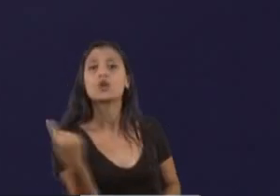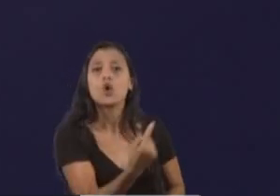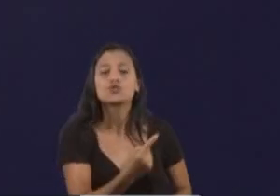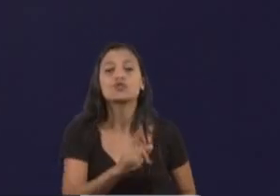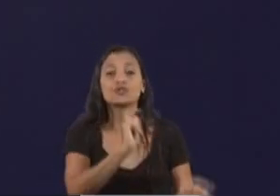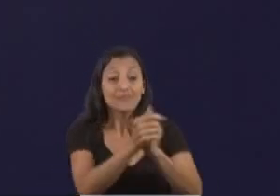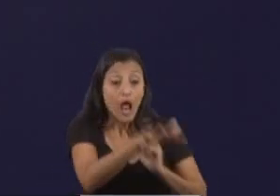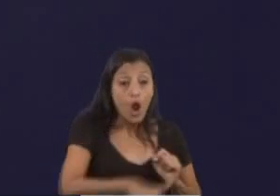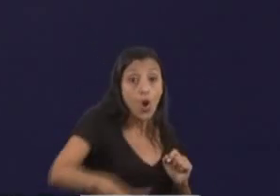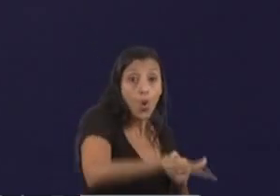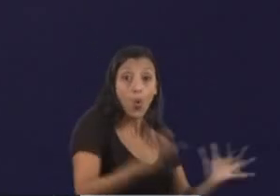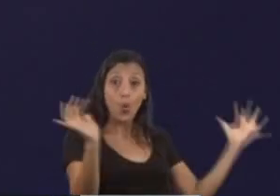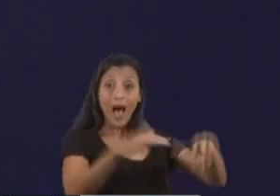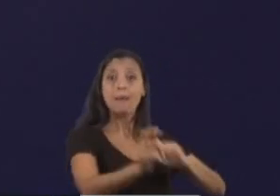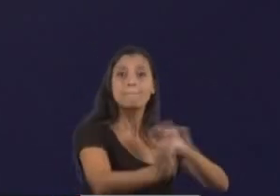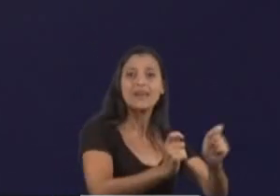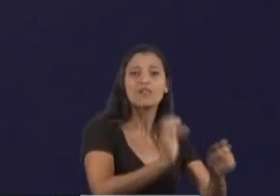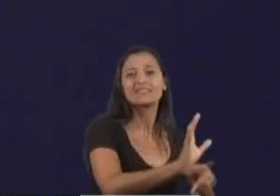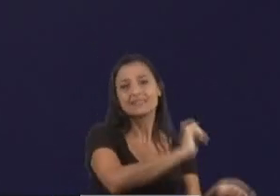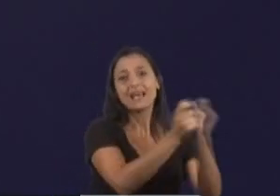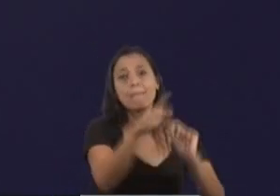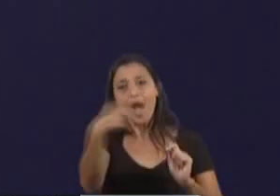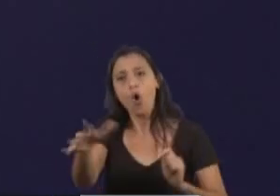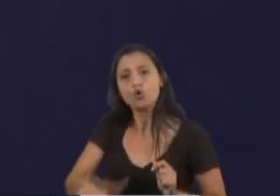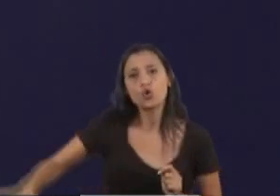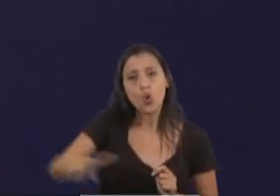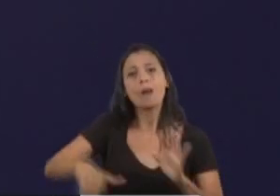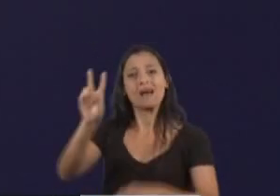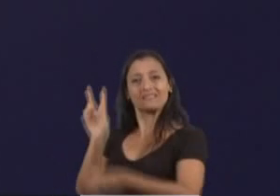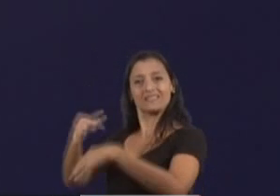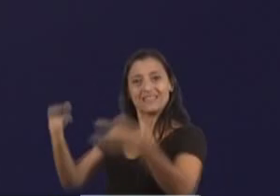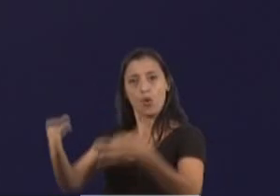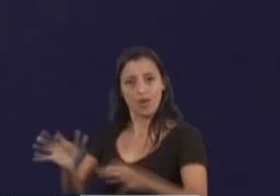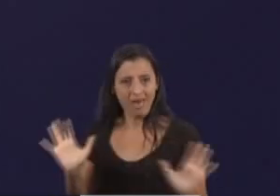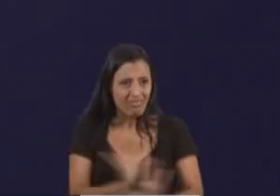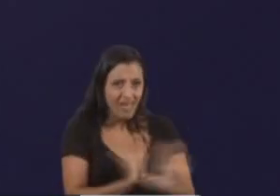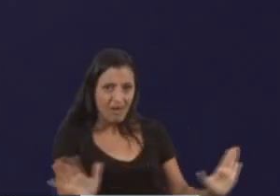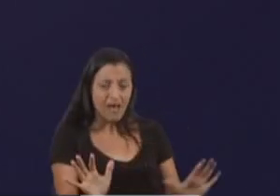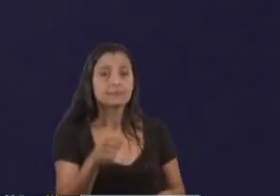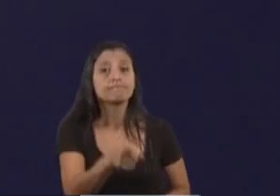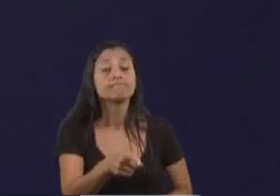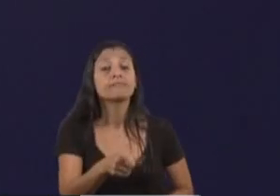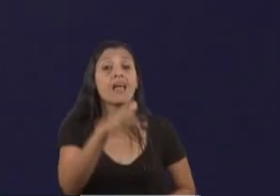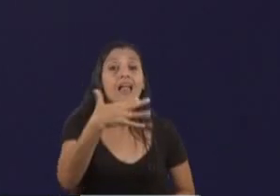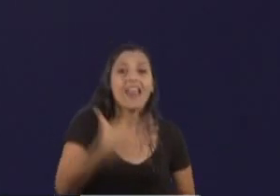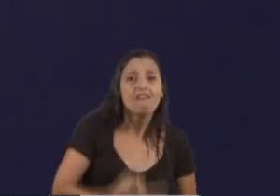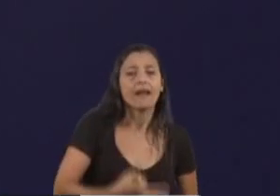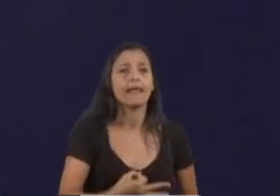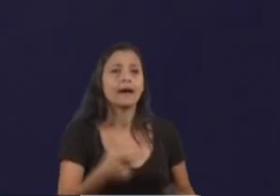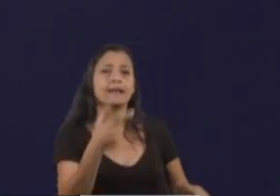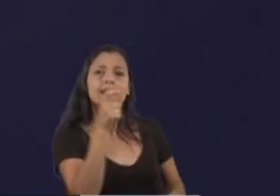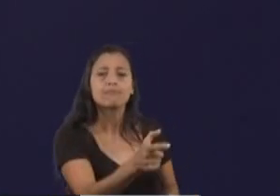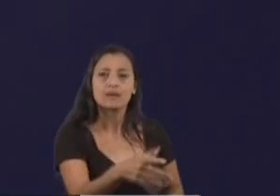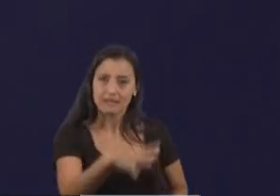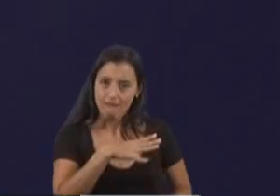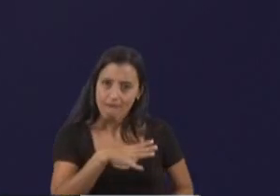de protocolo y de seguridad. La verdad es que la respuesta no la tengo porque no está terminada la avanzada y porque no está terminado el diseño